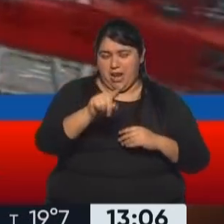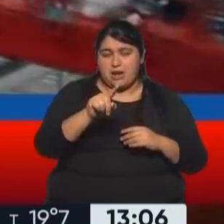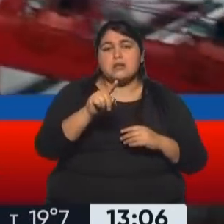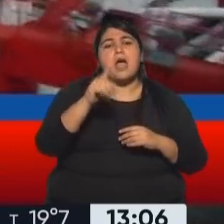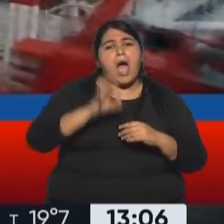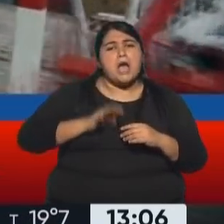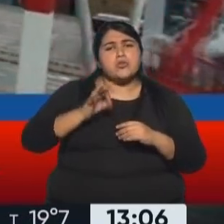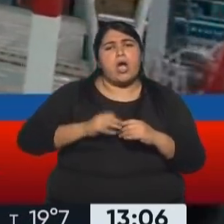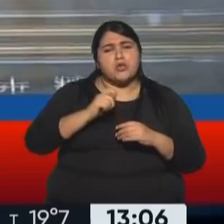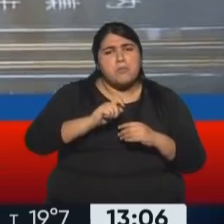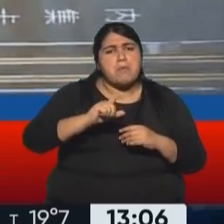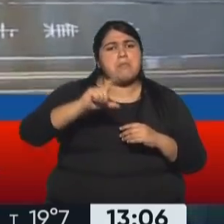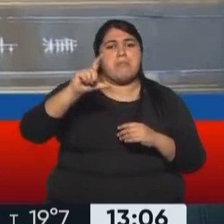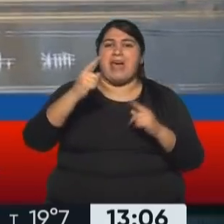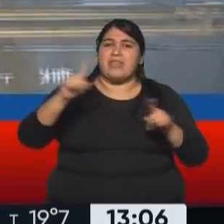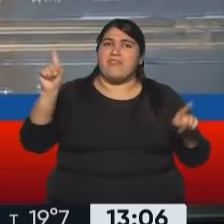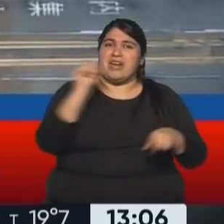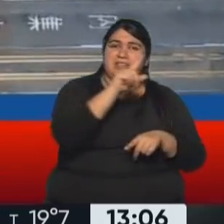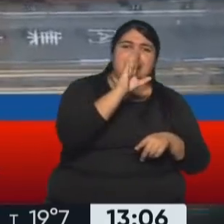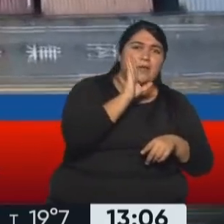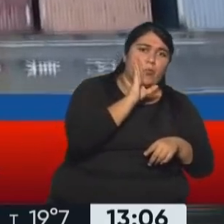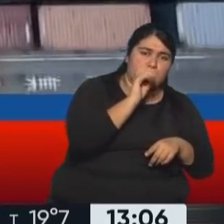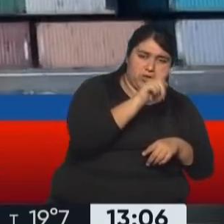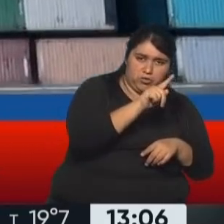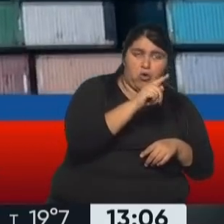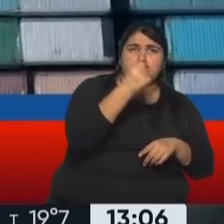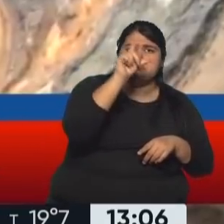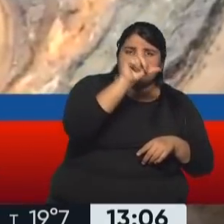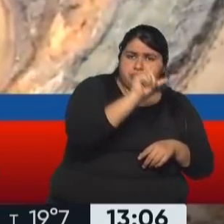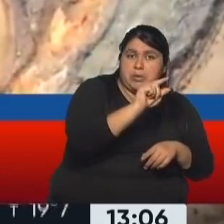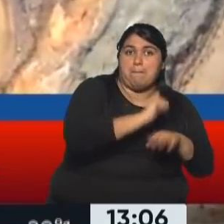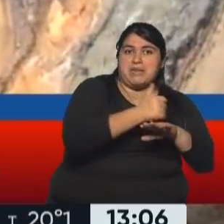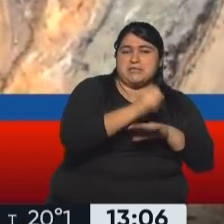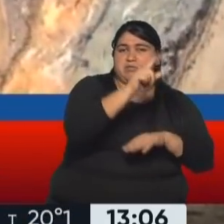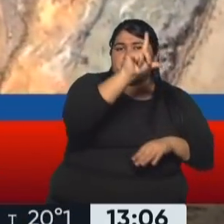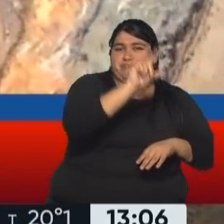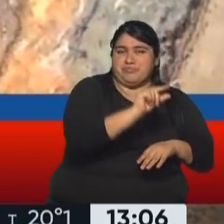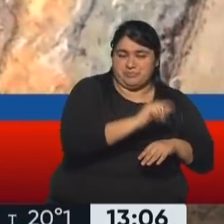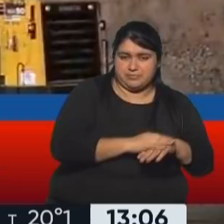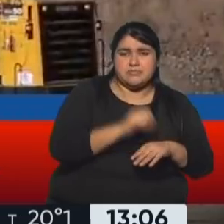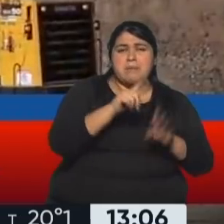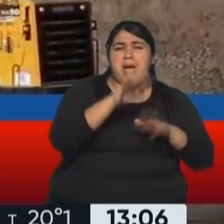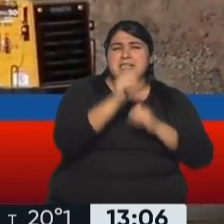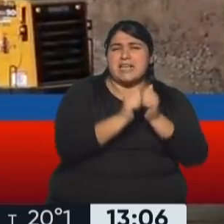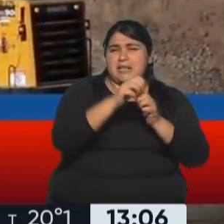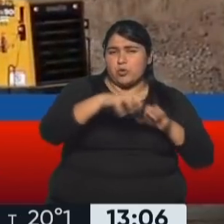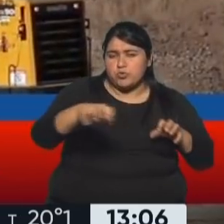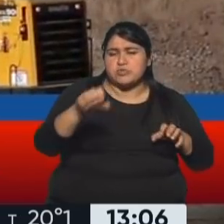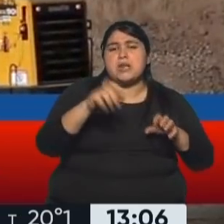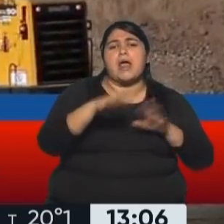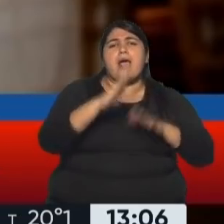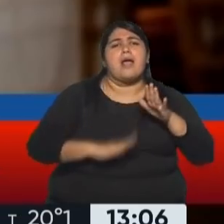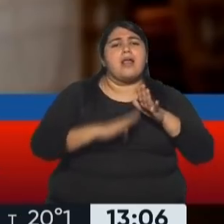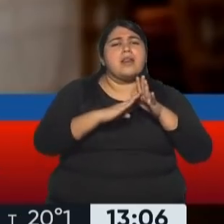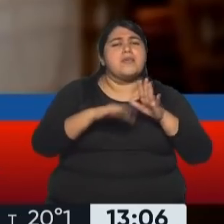aumenta año a año, a la inversa de Estados Unidos, cuya participación disminuye. Su formidable industria convirtió al país en líder mundial